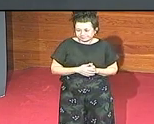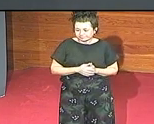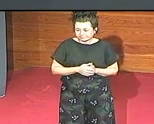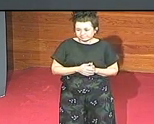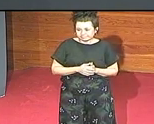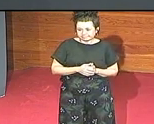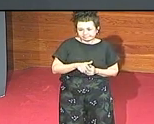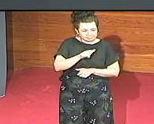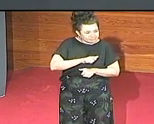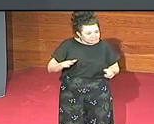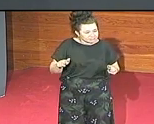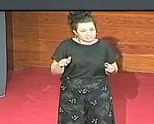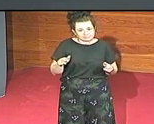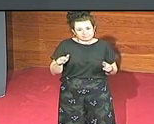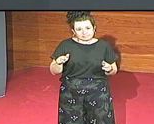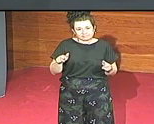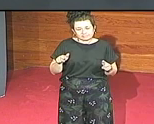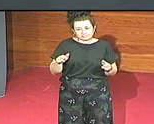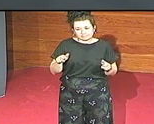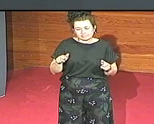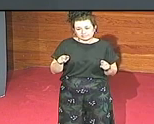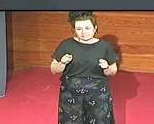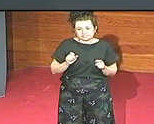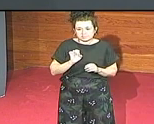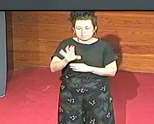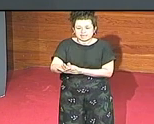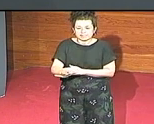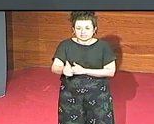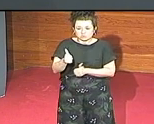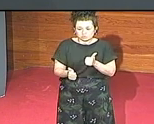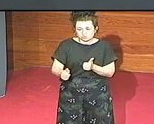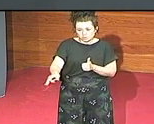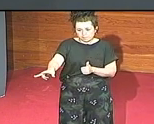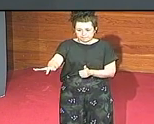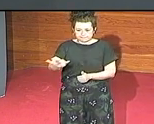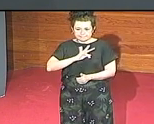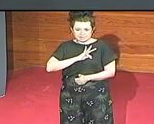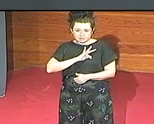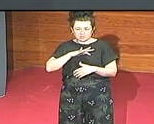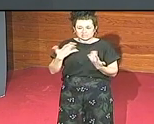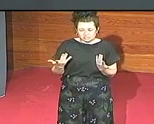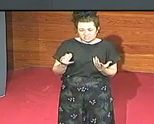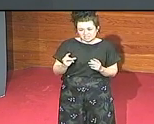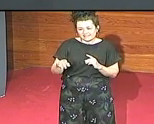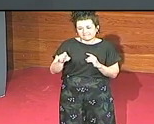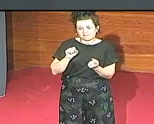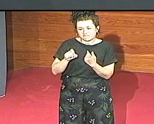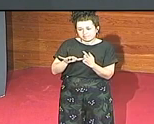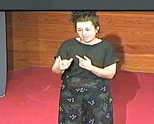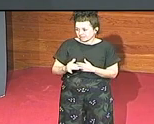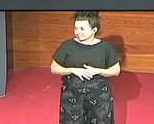verte dice la gente o mandas a un concurso de cristiano un premio empresa al final así que tenemos un poder de fibras y